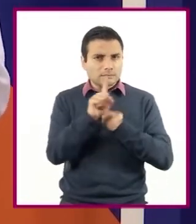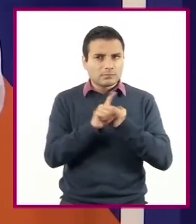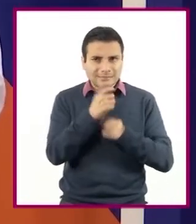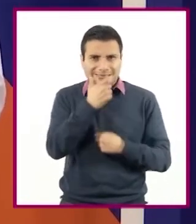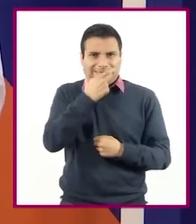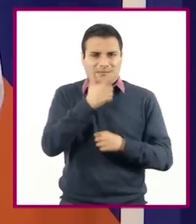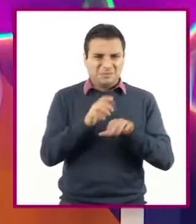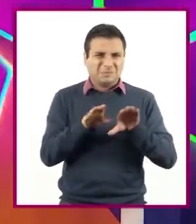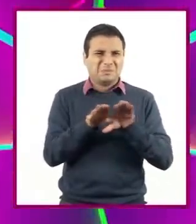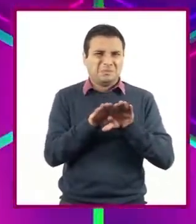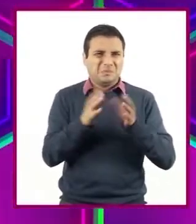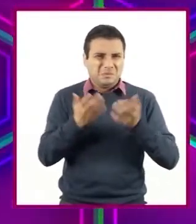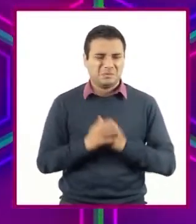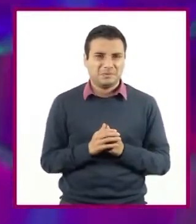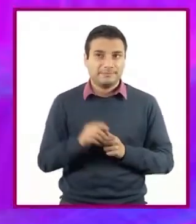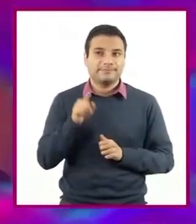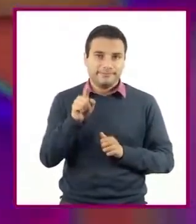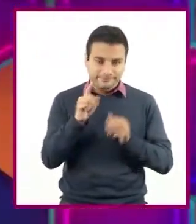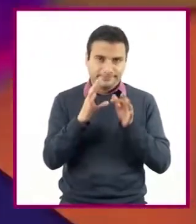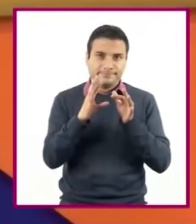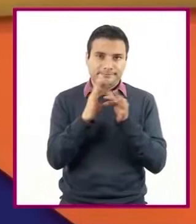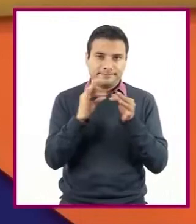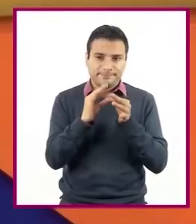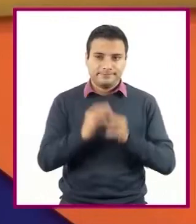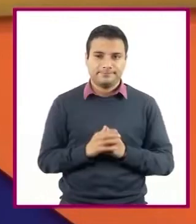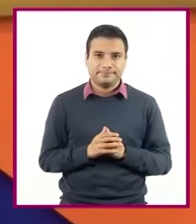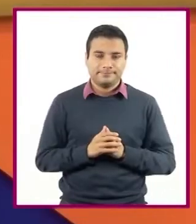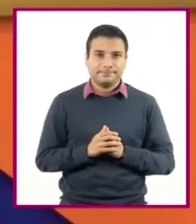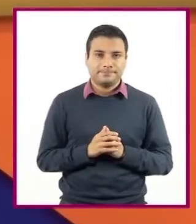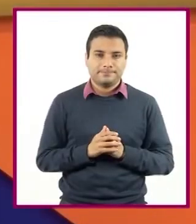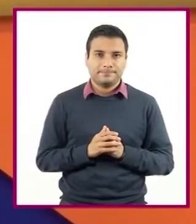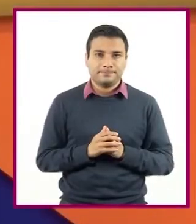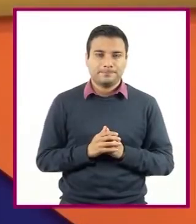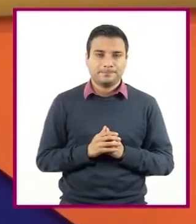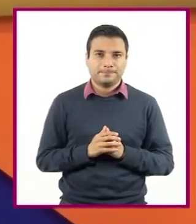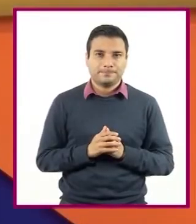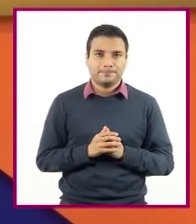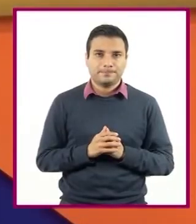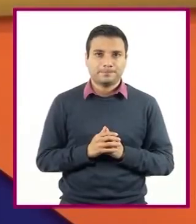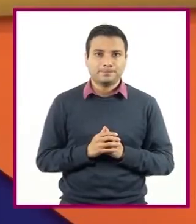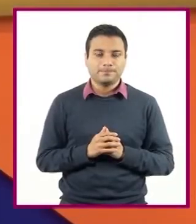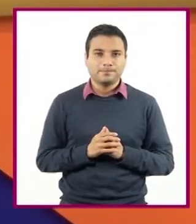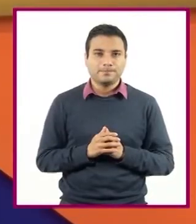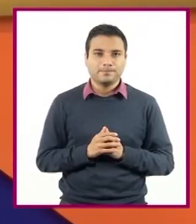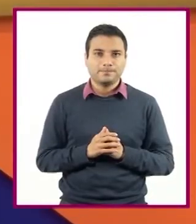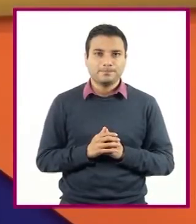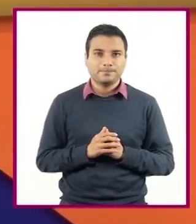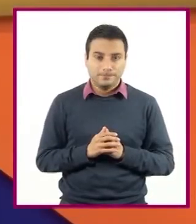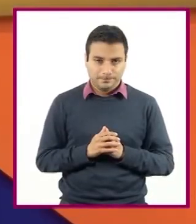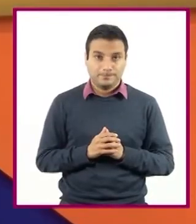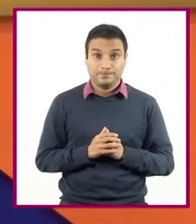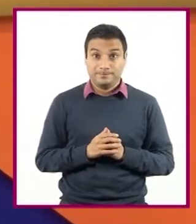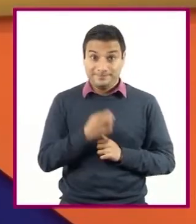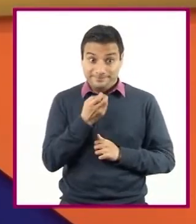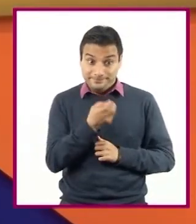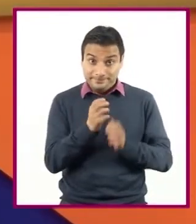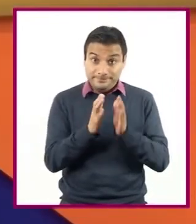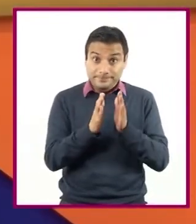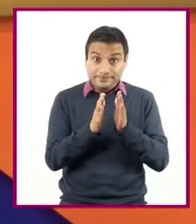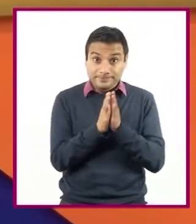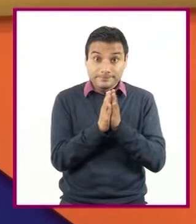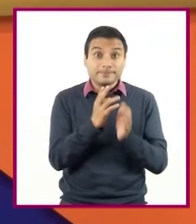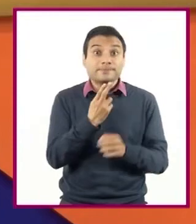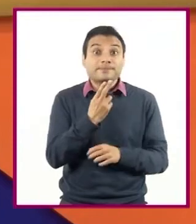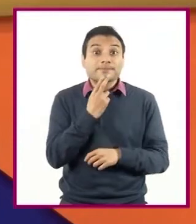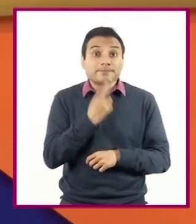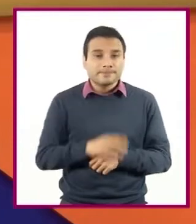en las que se encuentran. Al respecto, y para conocer si podríamos encontrar vigencia en este texto, le